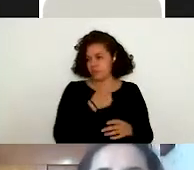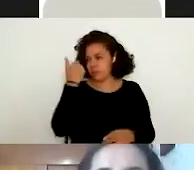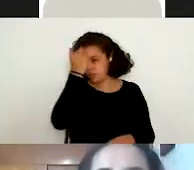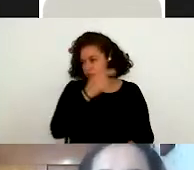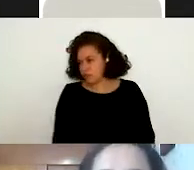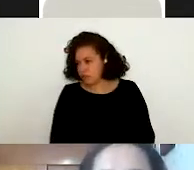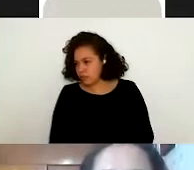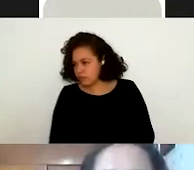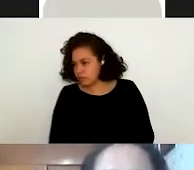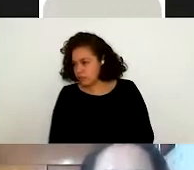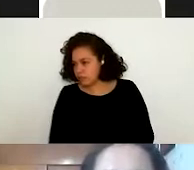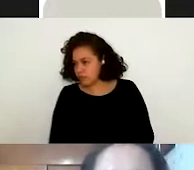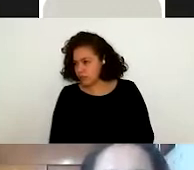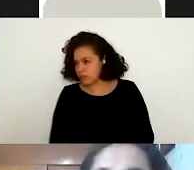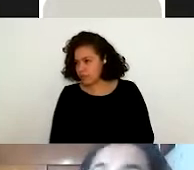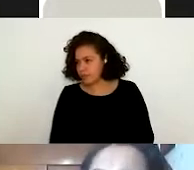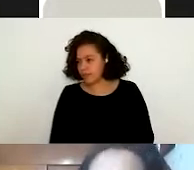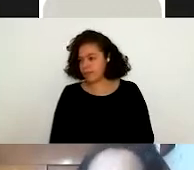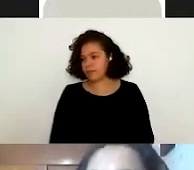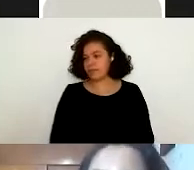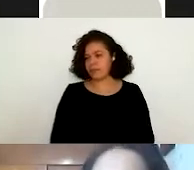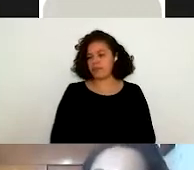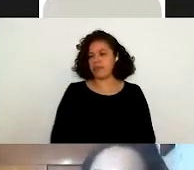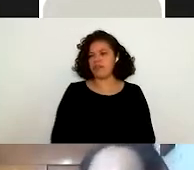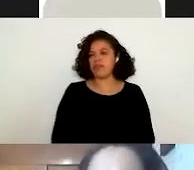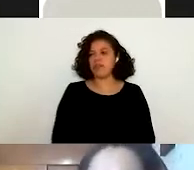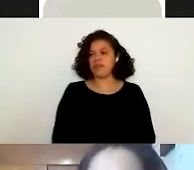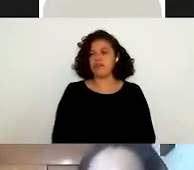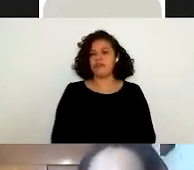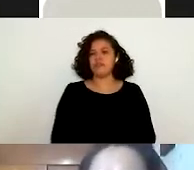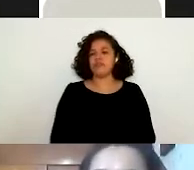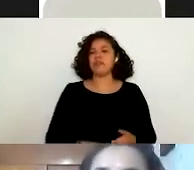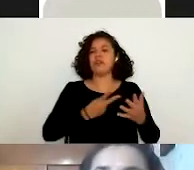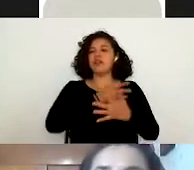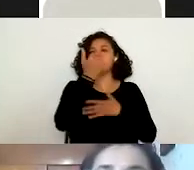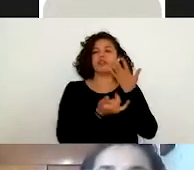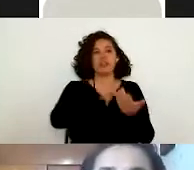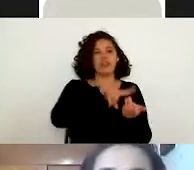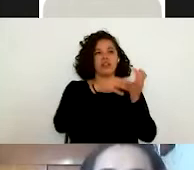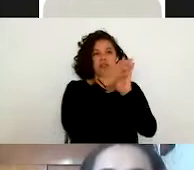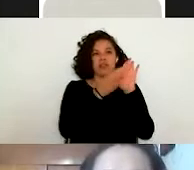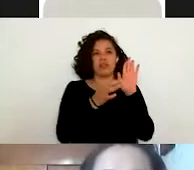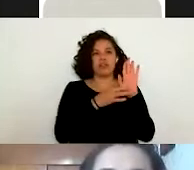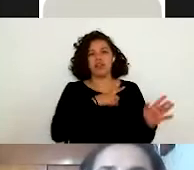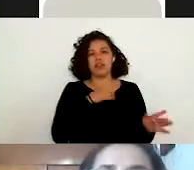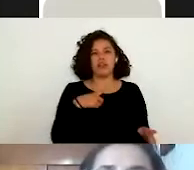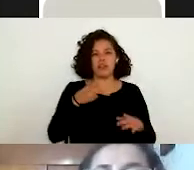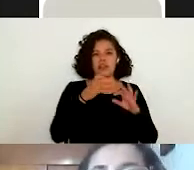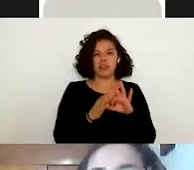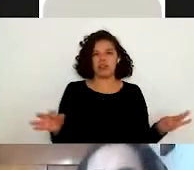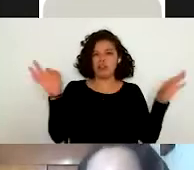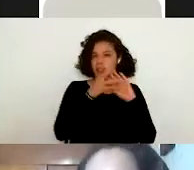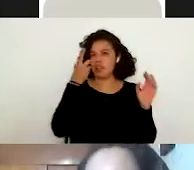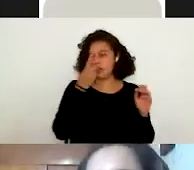son ya los puntos que tiene que contener un proyecto. Es importante precisar que